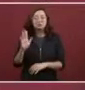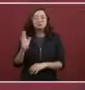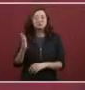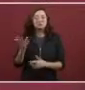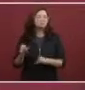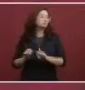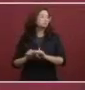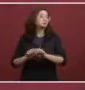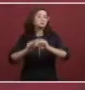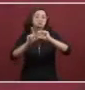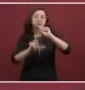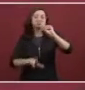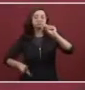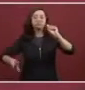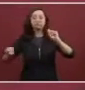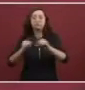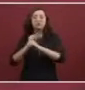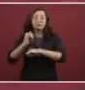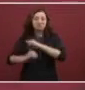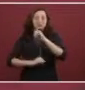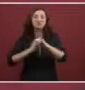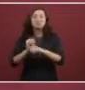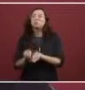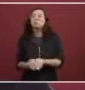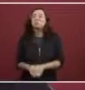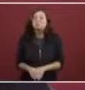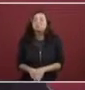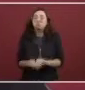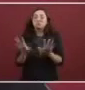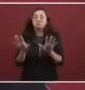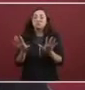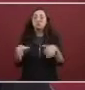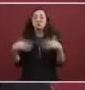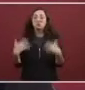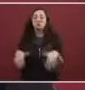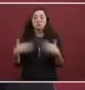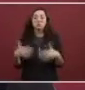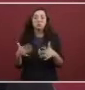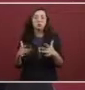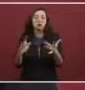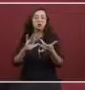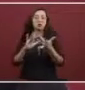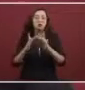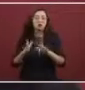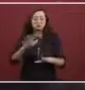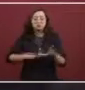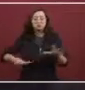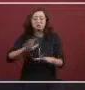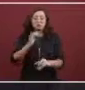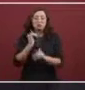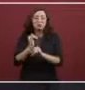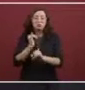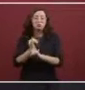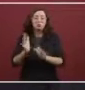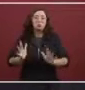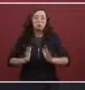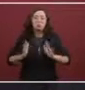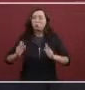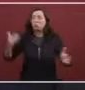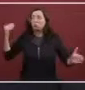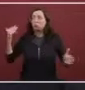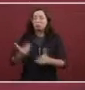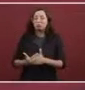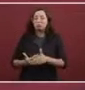con amplia cobertura nacional e internacional. Es una gran revolución lo que se produjo en los últimos